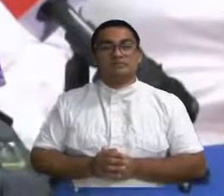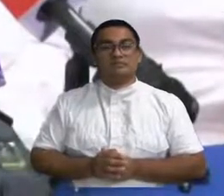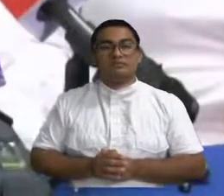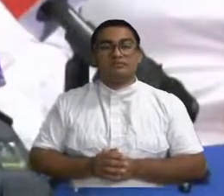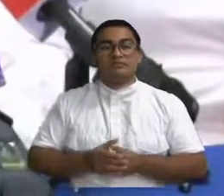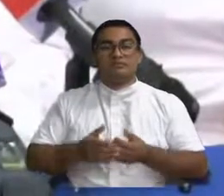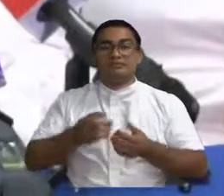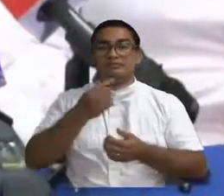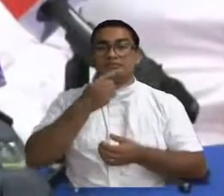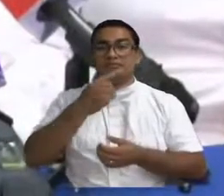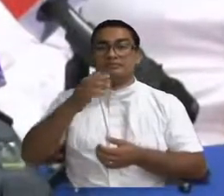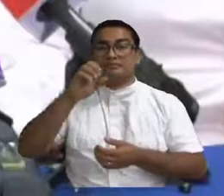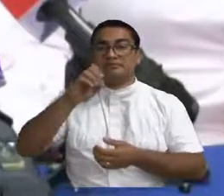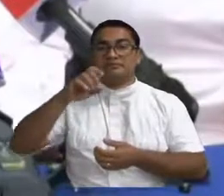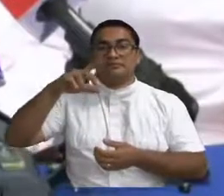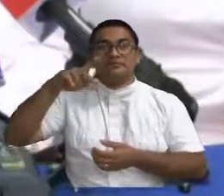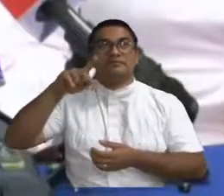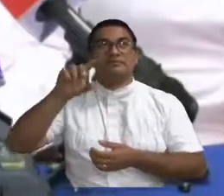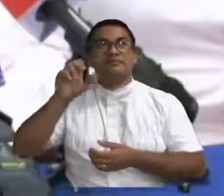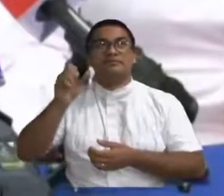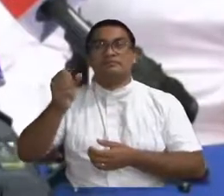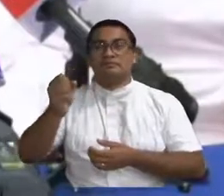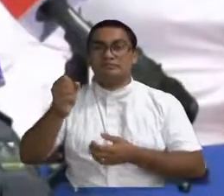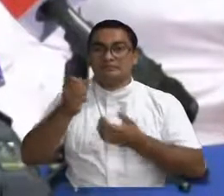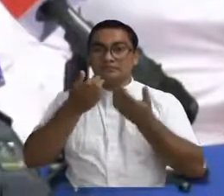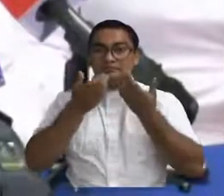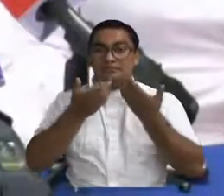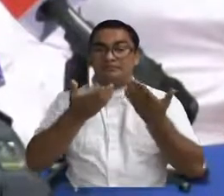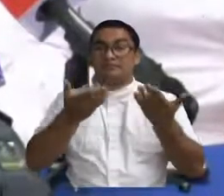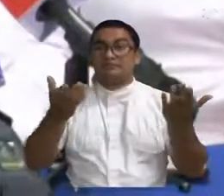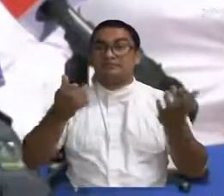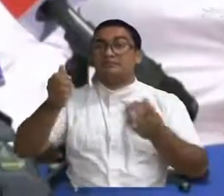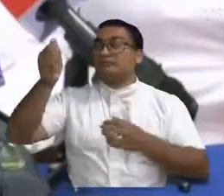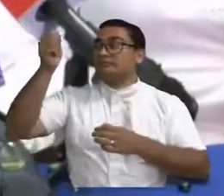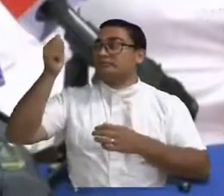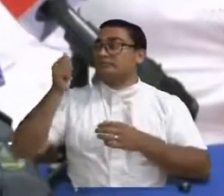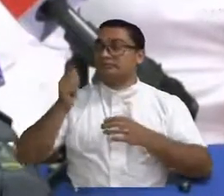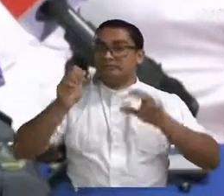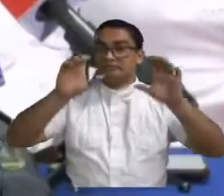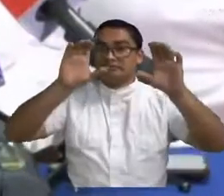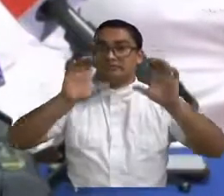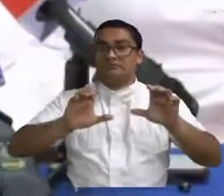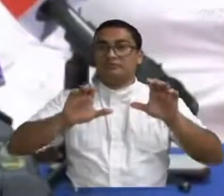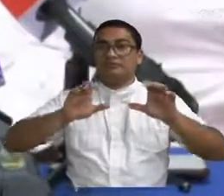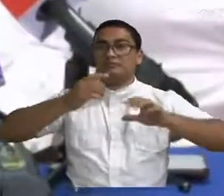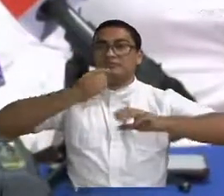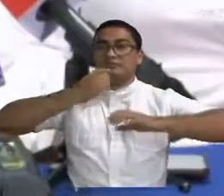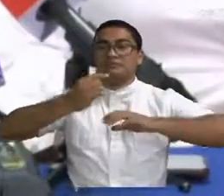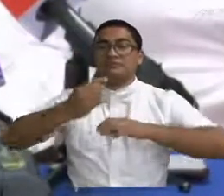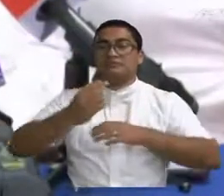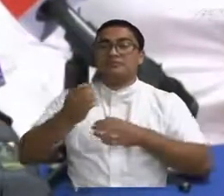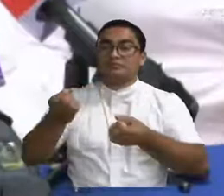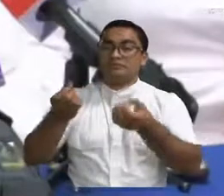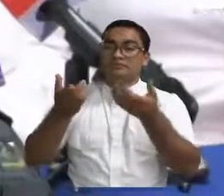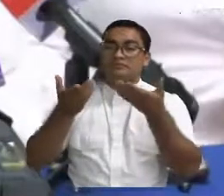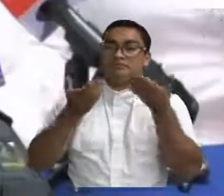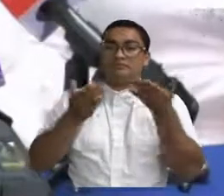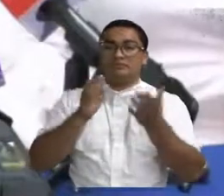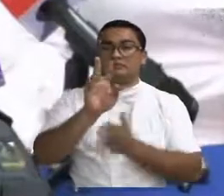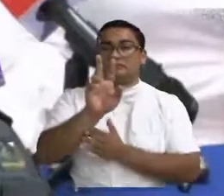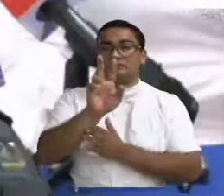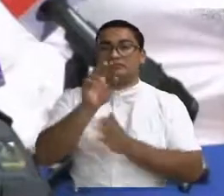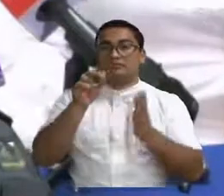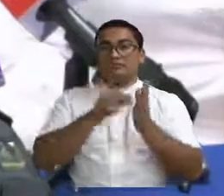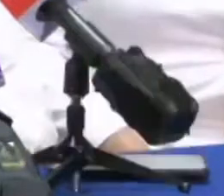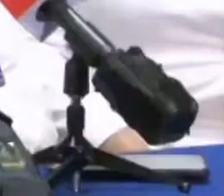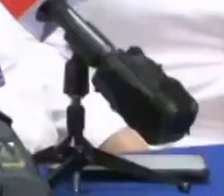Información de OPS, lo que tenemos establecido hasta la tarde del día de ayer es que oficialmente se han reportado 2.014